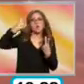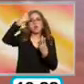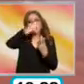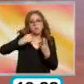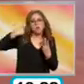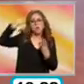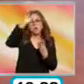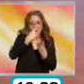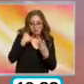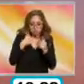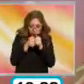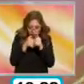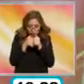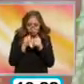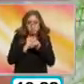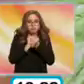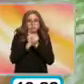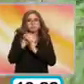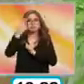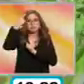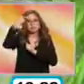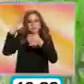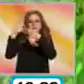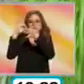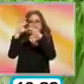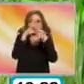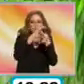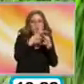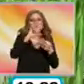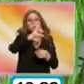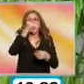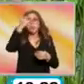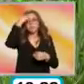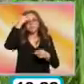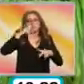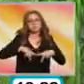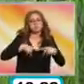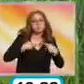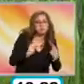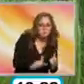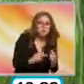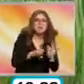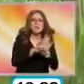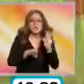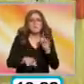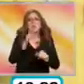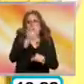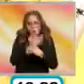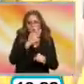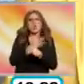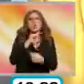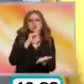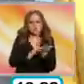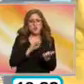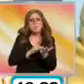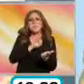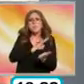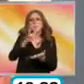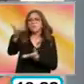fortalecen unas conexiones neuronales y debilitan otras. Entonces, sí, ahora somos capaces de asimilar un montón de información y